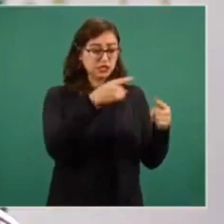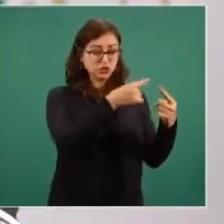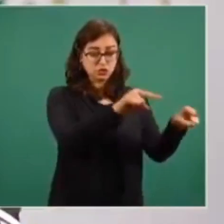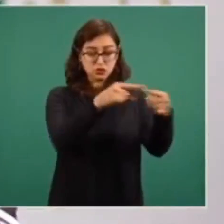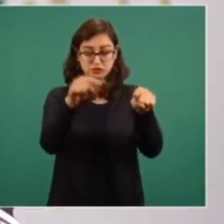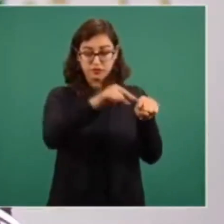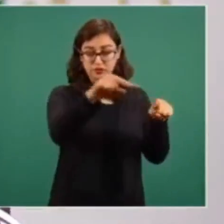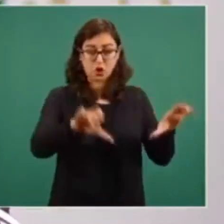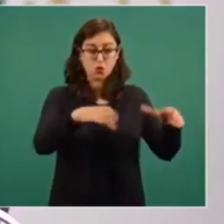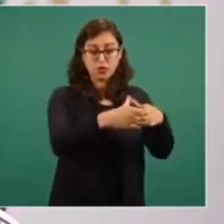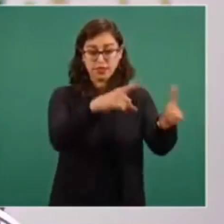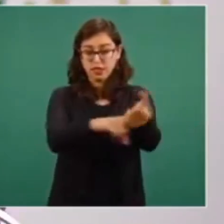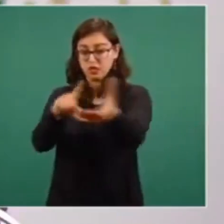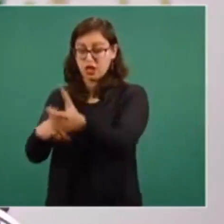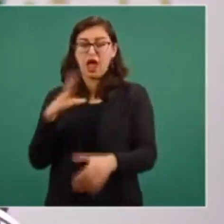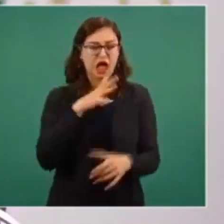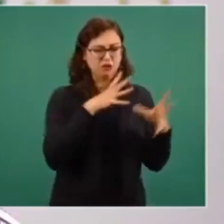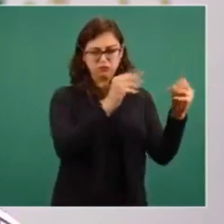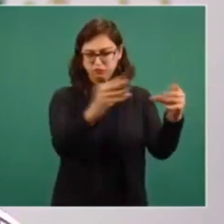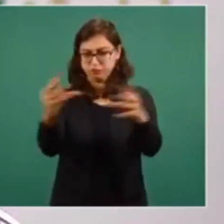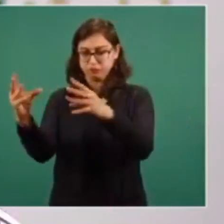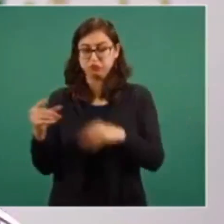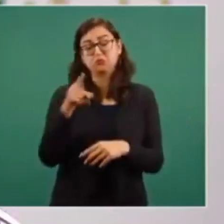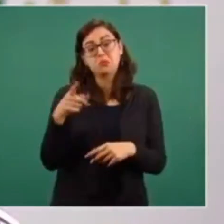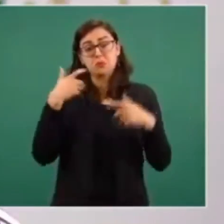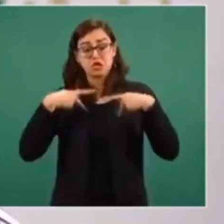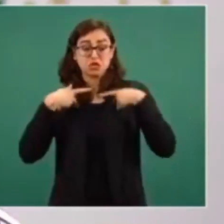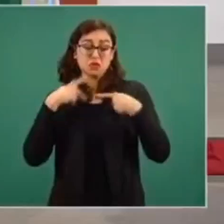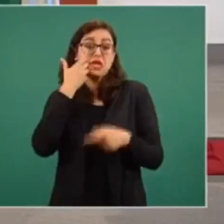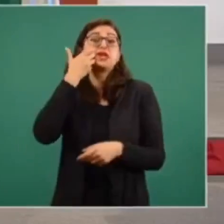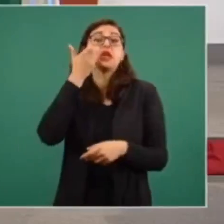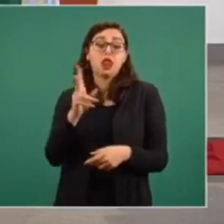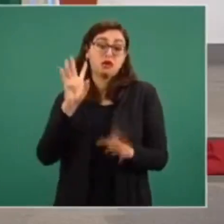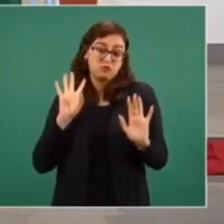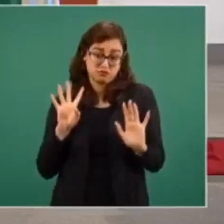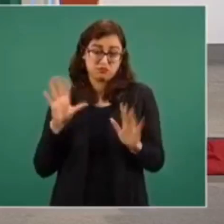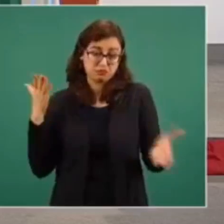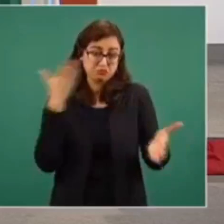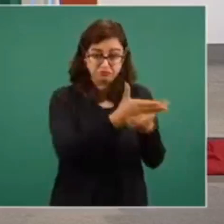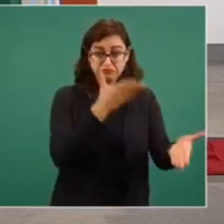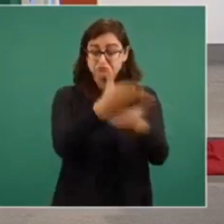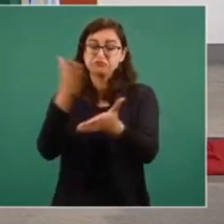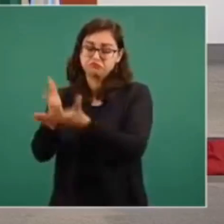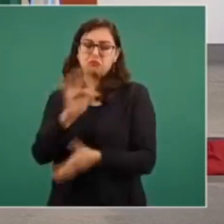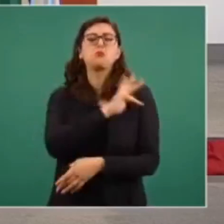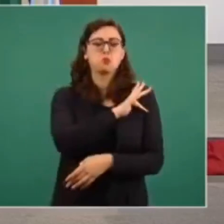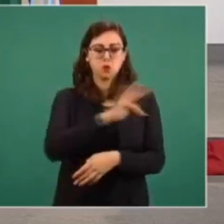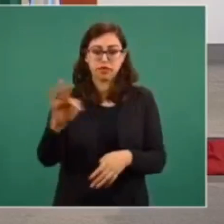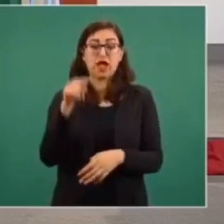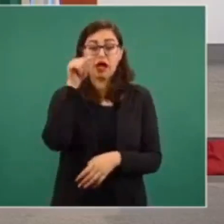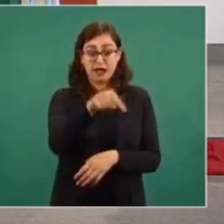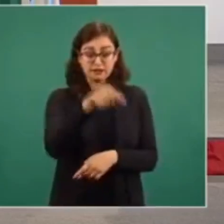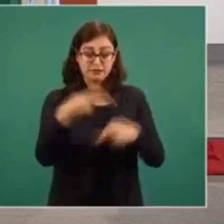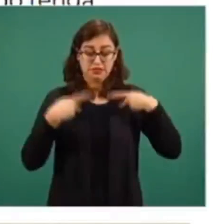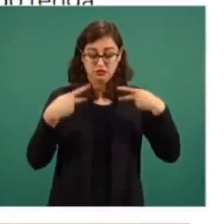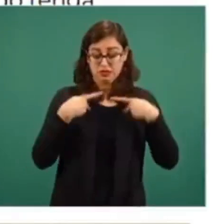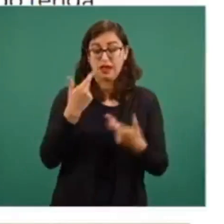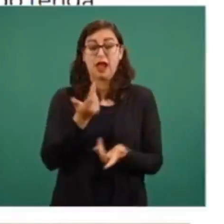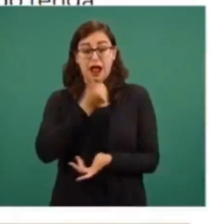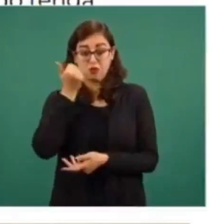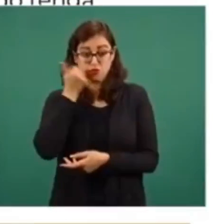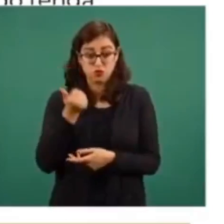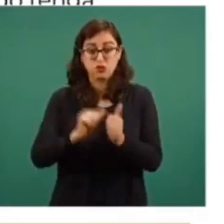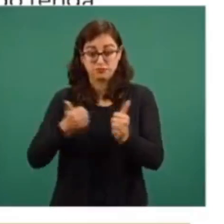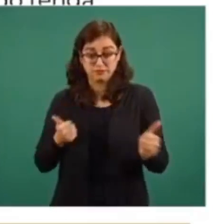de aprendizaje comunitario. Van a atenderse fundamentalmente a estudiantes en condiciones vulnerables, quienes tienen mayor rezago y que puedan tener una relación